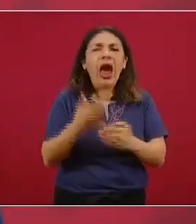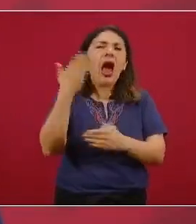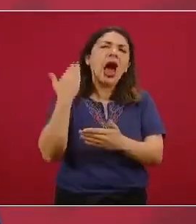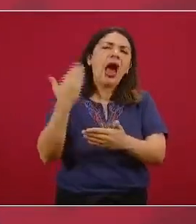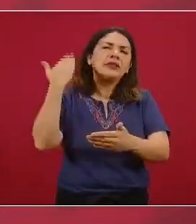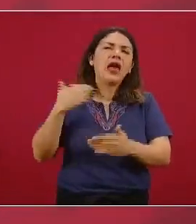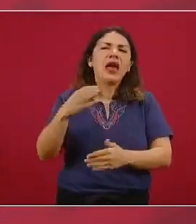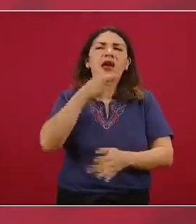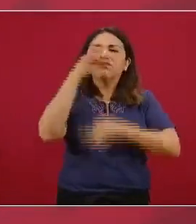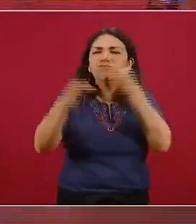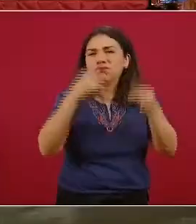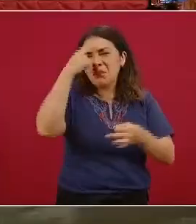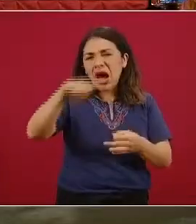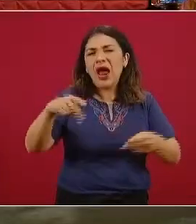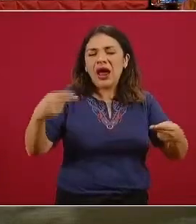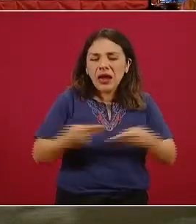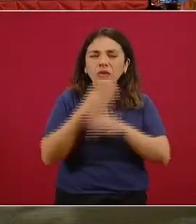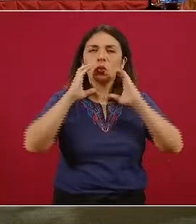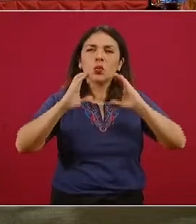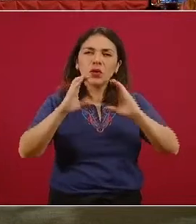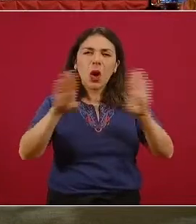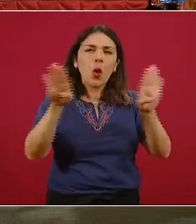anteriores campañas de planificación familiar,